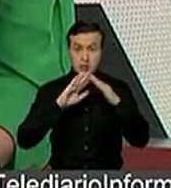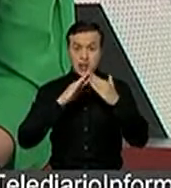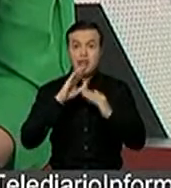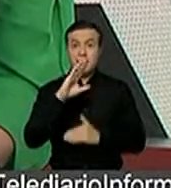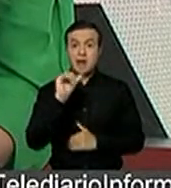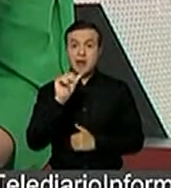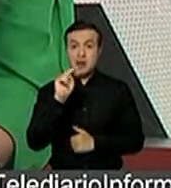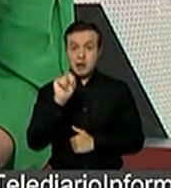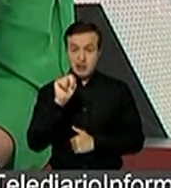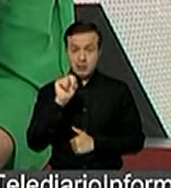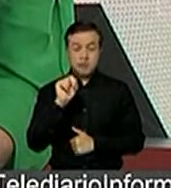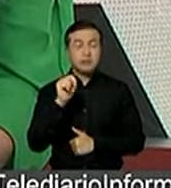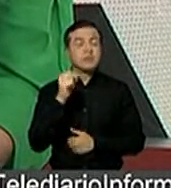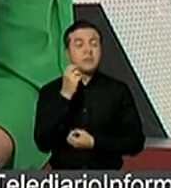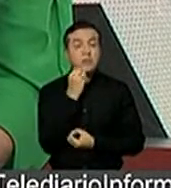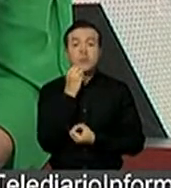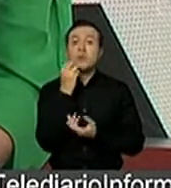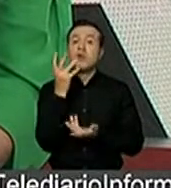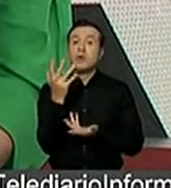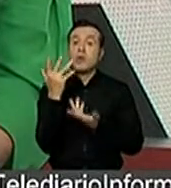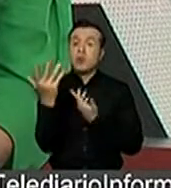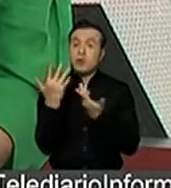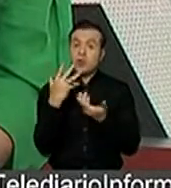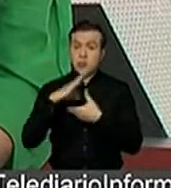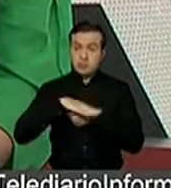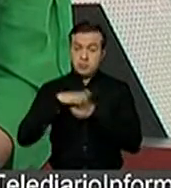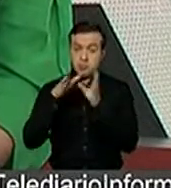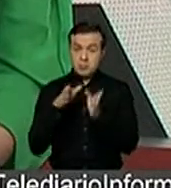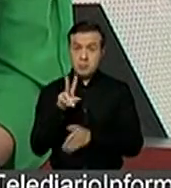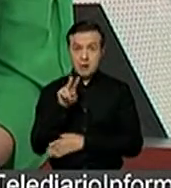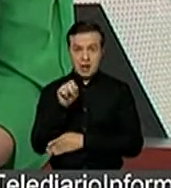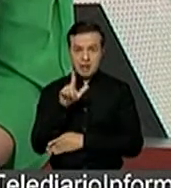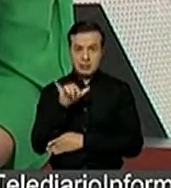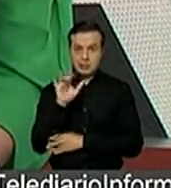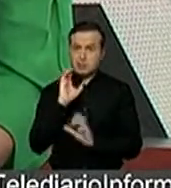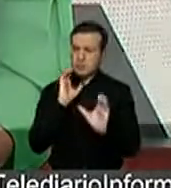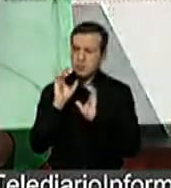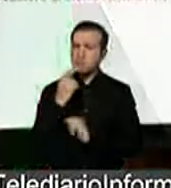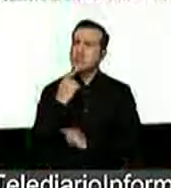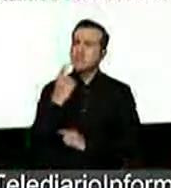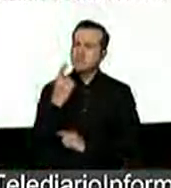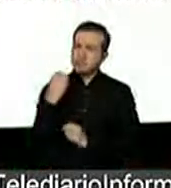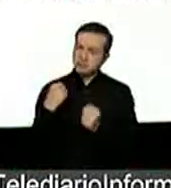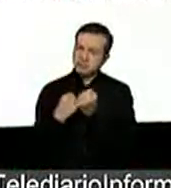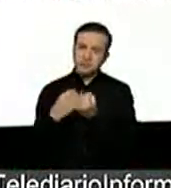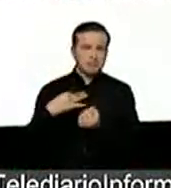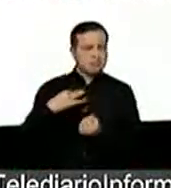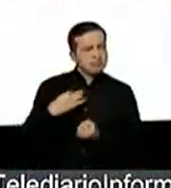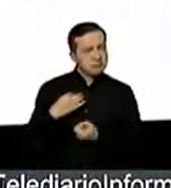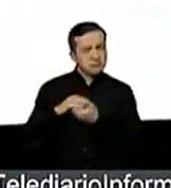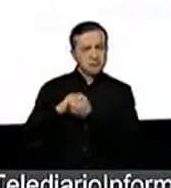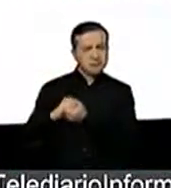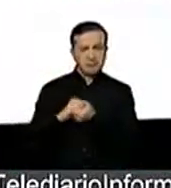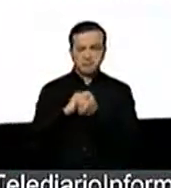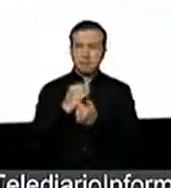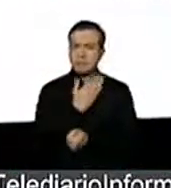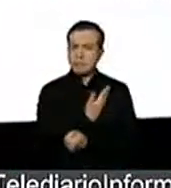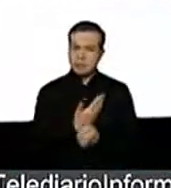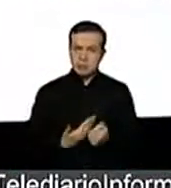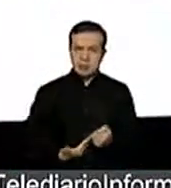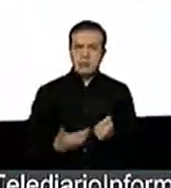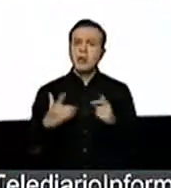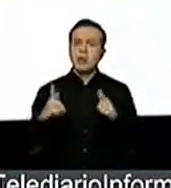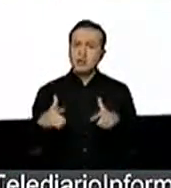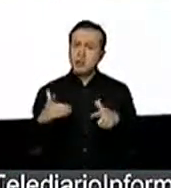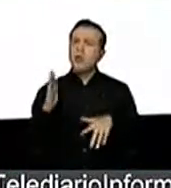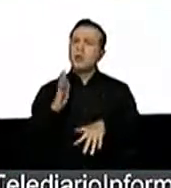Jorge Hernando Pedraza, dialogó con el canciller del Ecuador, José Valencia, a quien expresó su solidaridad con el gobierno del presidente Lenín Moreno